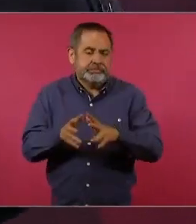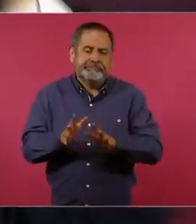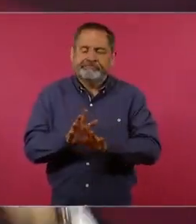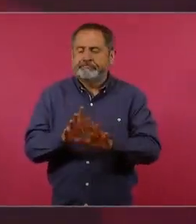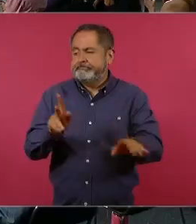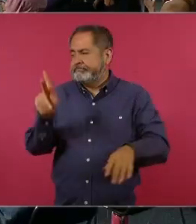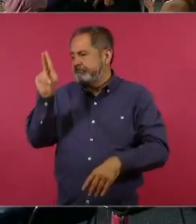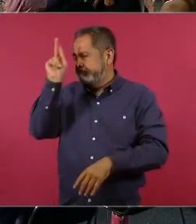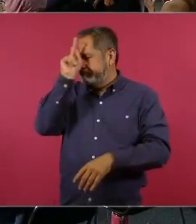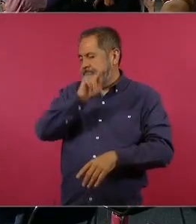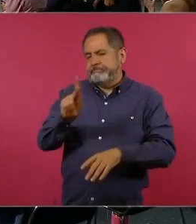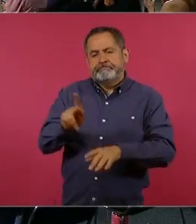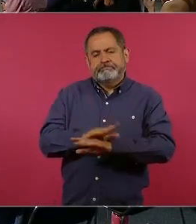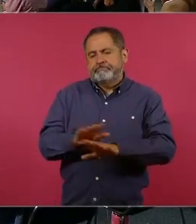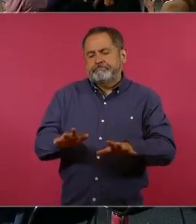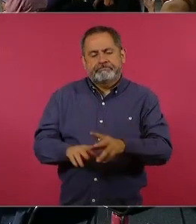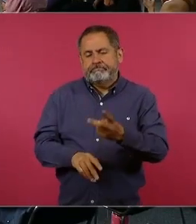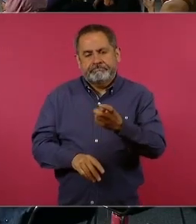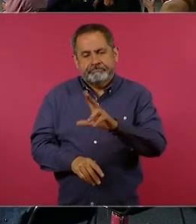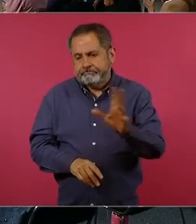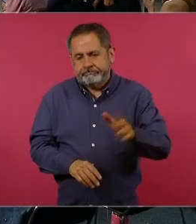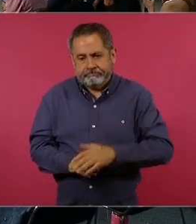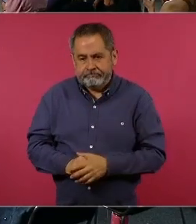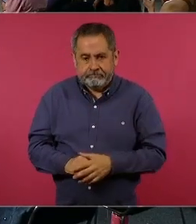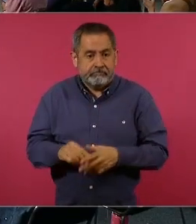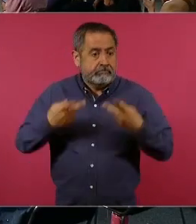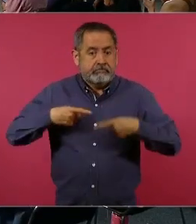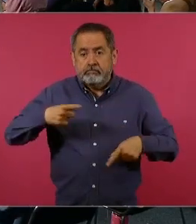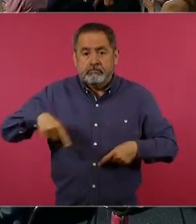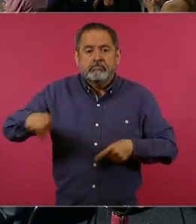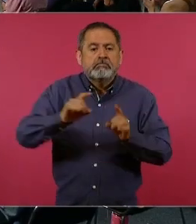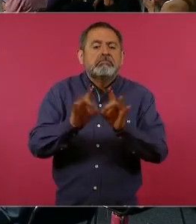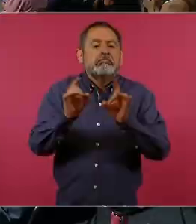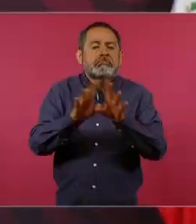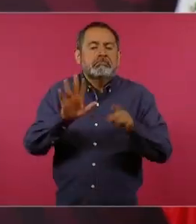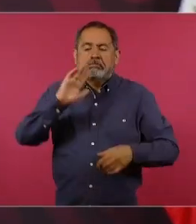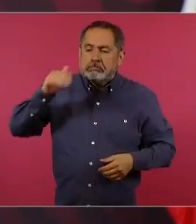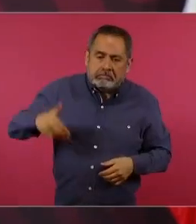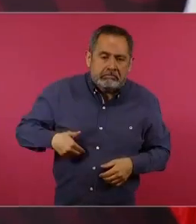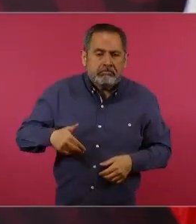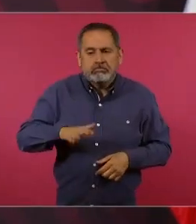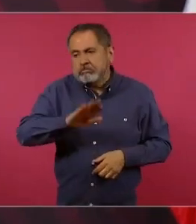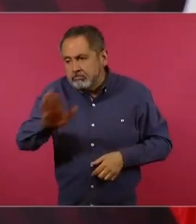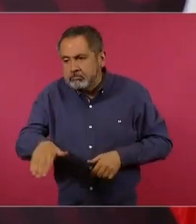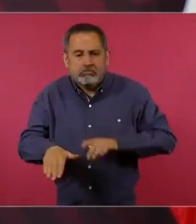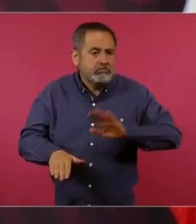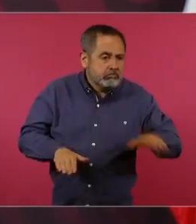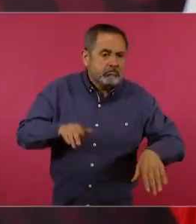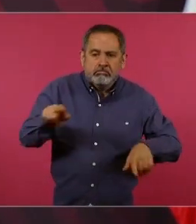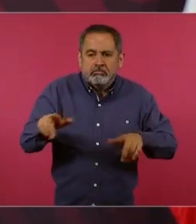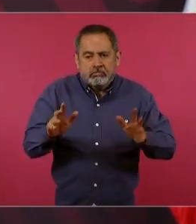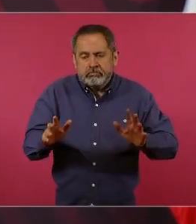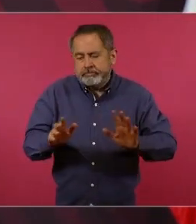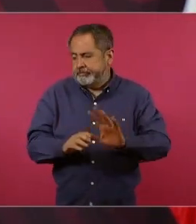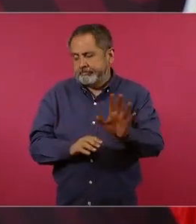peor. No solo porque se expone a la gente o hay pérdidas de vidas